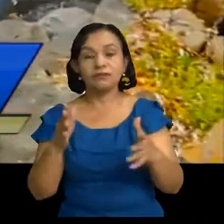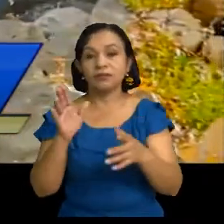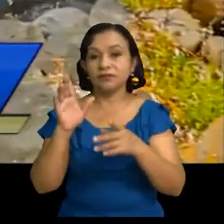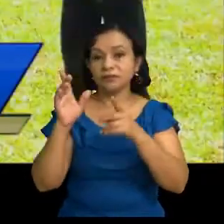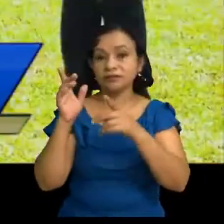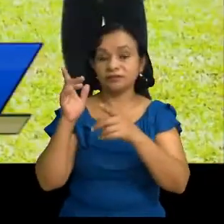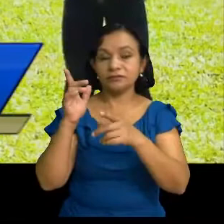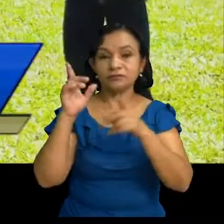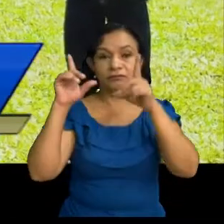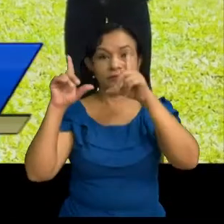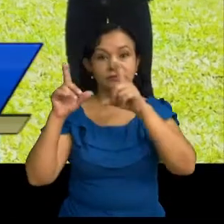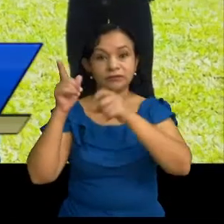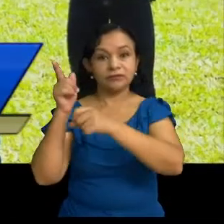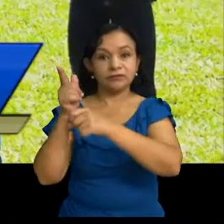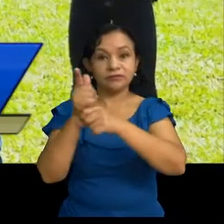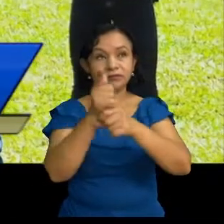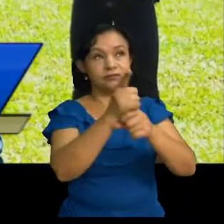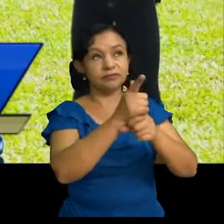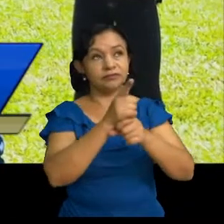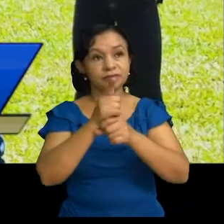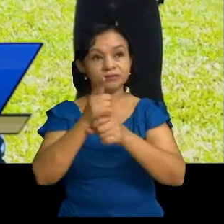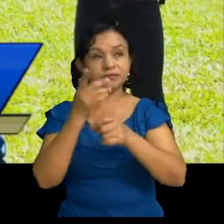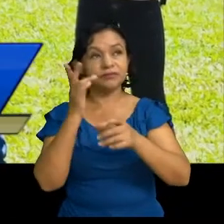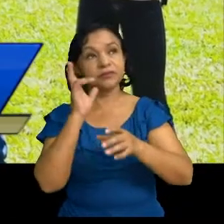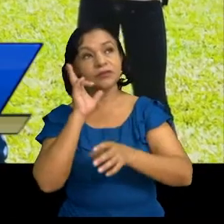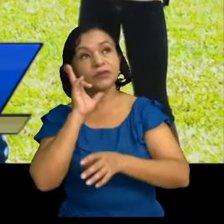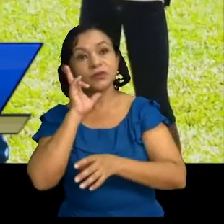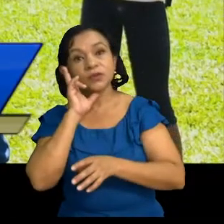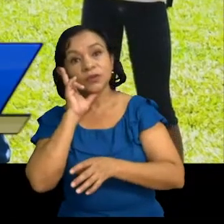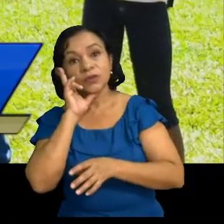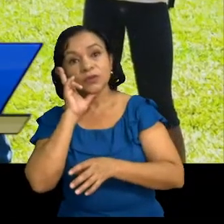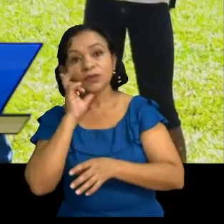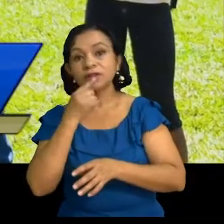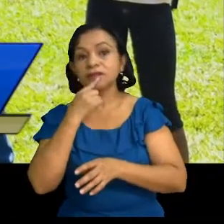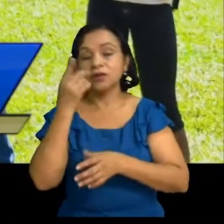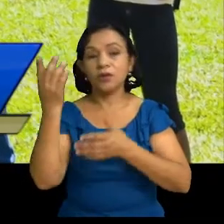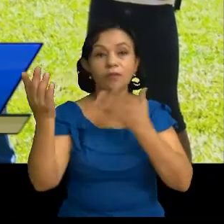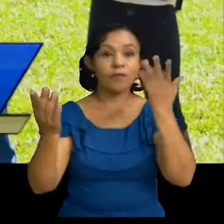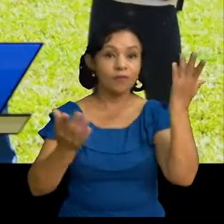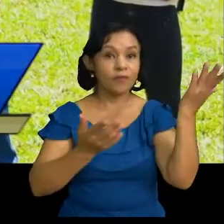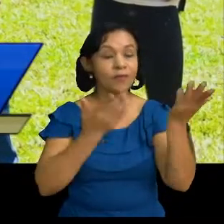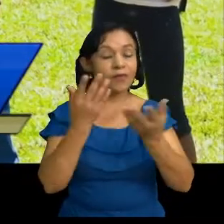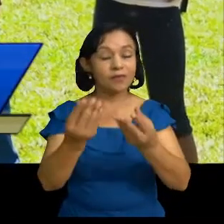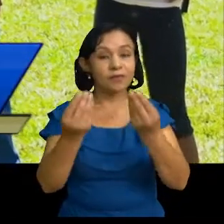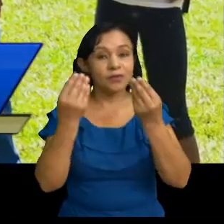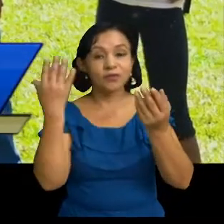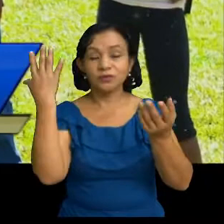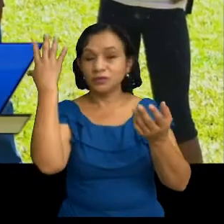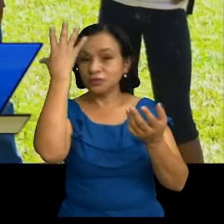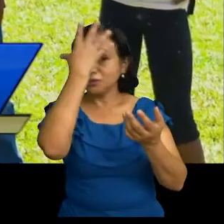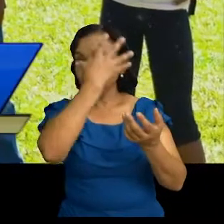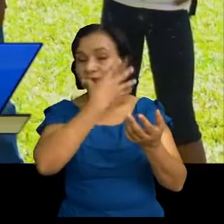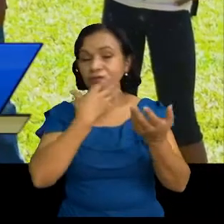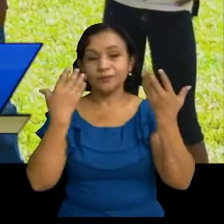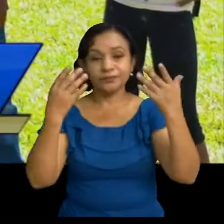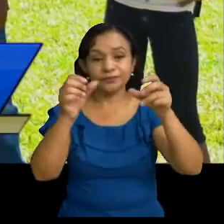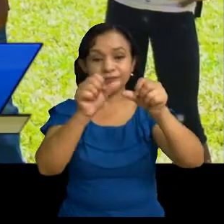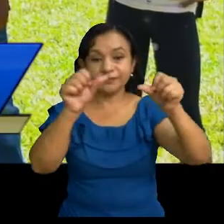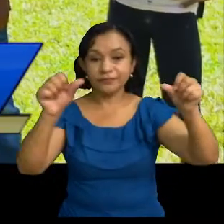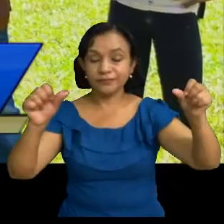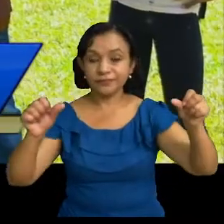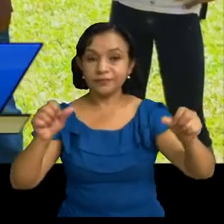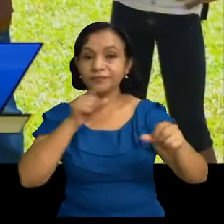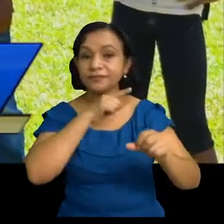dignas vaya rubén darío de voz son muchos poemas sobre nuestra belleza nuestra fauna nuestra